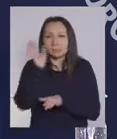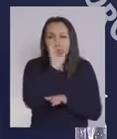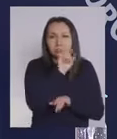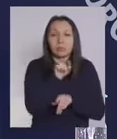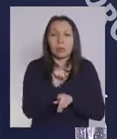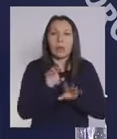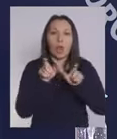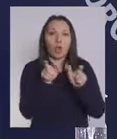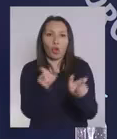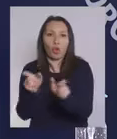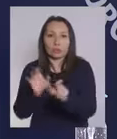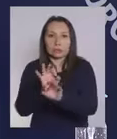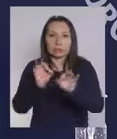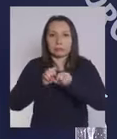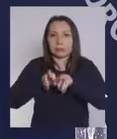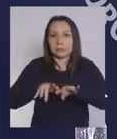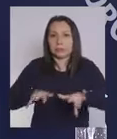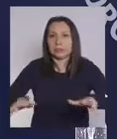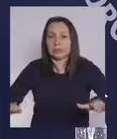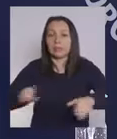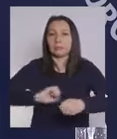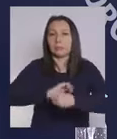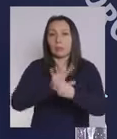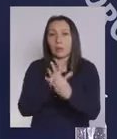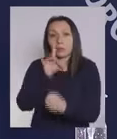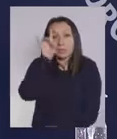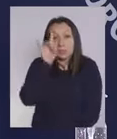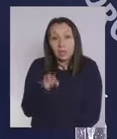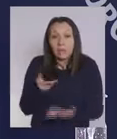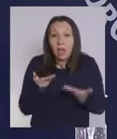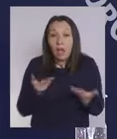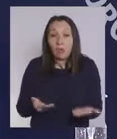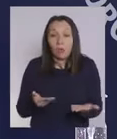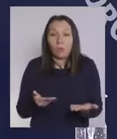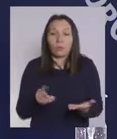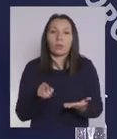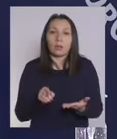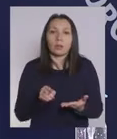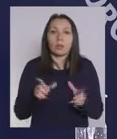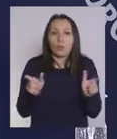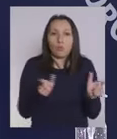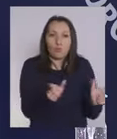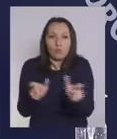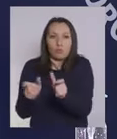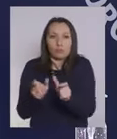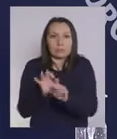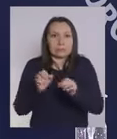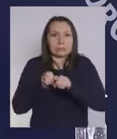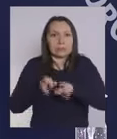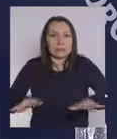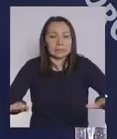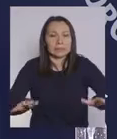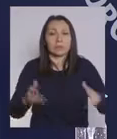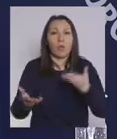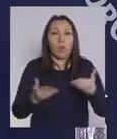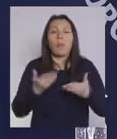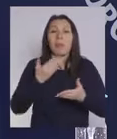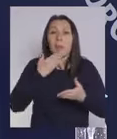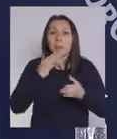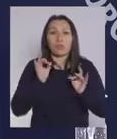para contener la propagación del coronavirus, porque sabemos que la forma hoy día de contener la pandemia y la